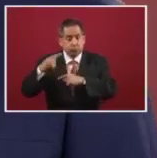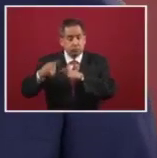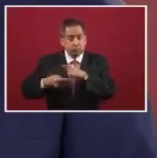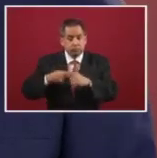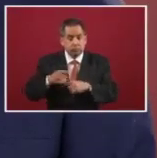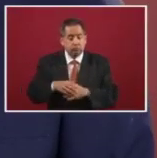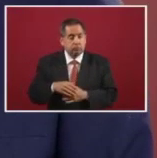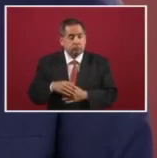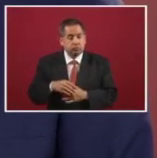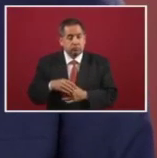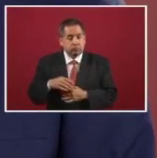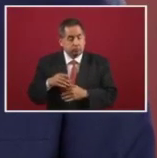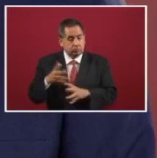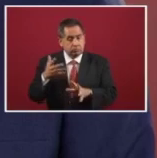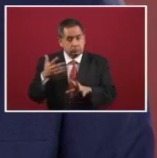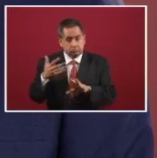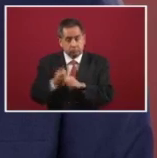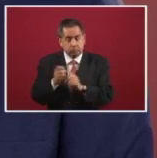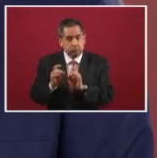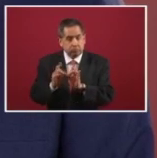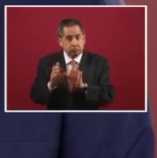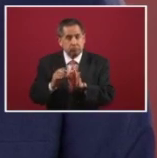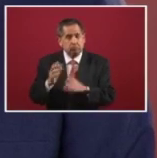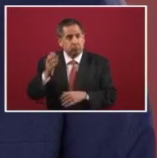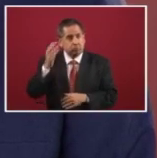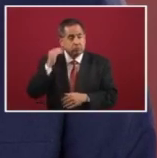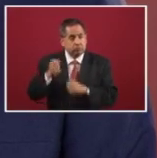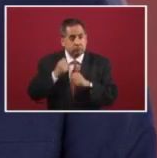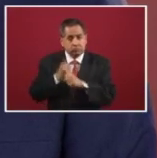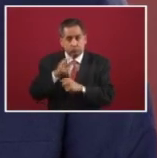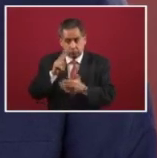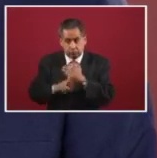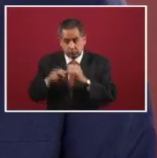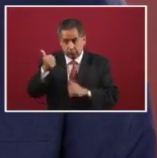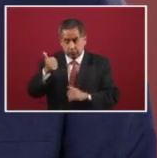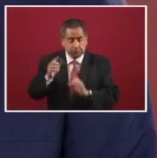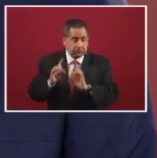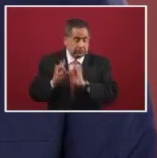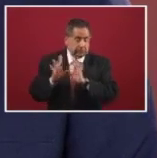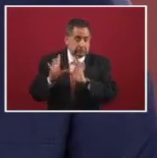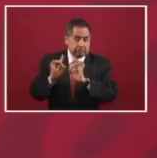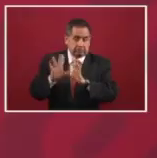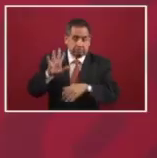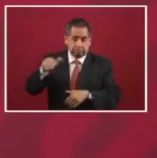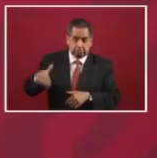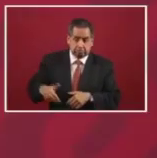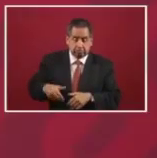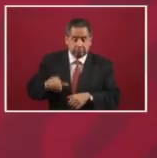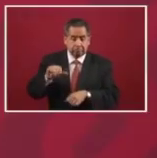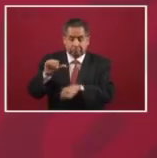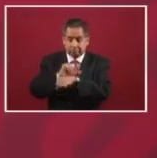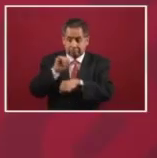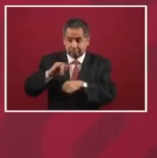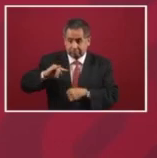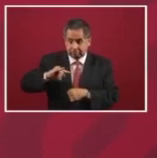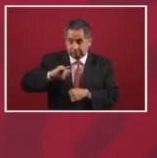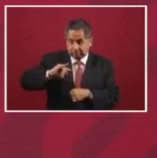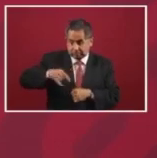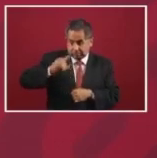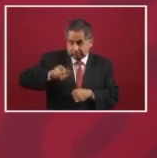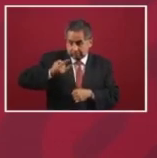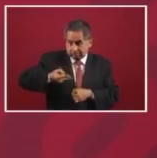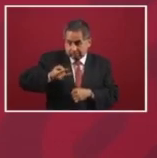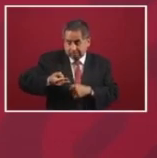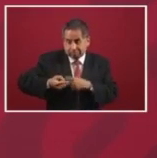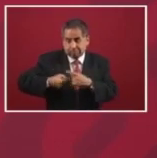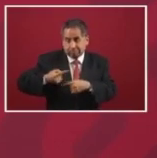en la gira, allá como en el 2006, en una camioneta de atrás.